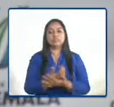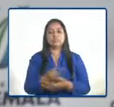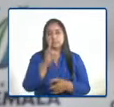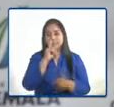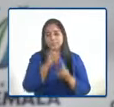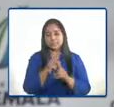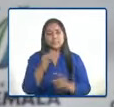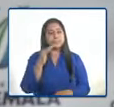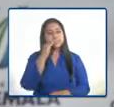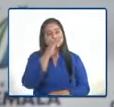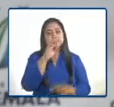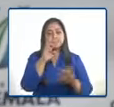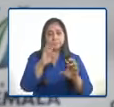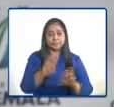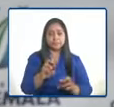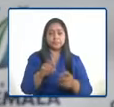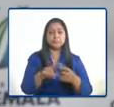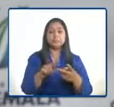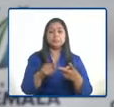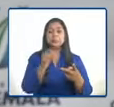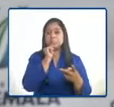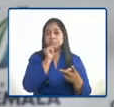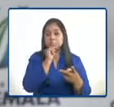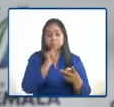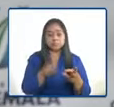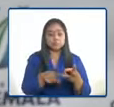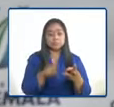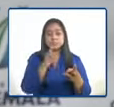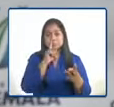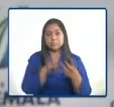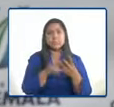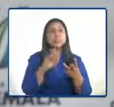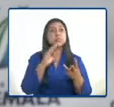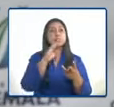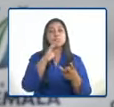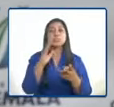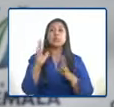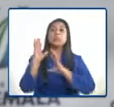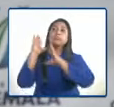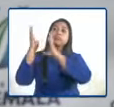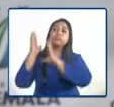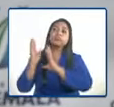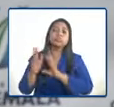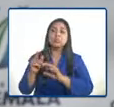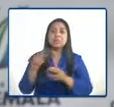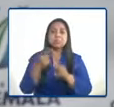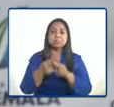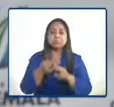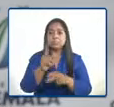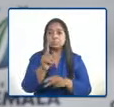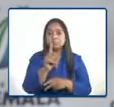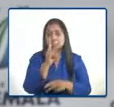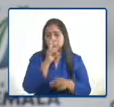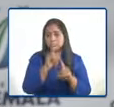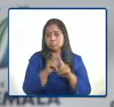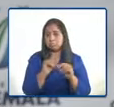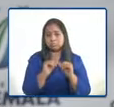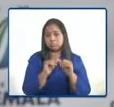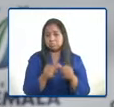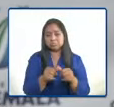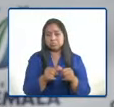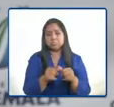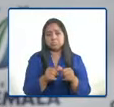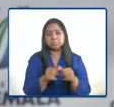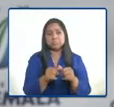con pasajeros como la aviación privada y también los vuelos cargueros no han sido interrumpidos en ningún momento y